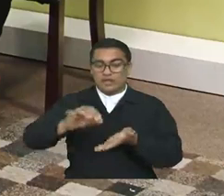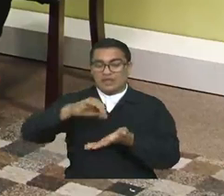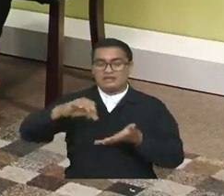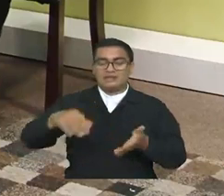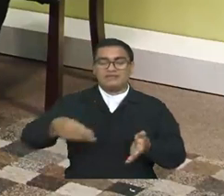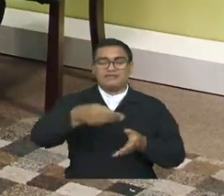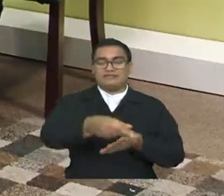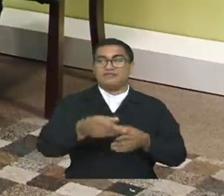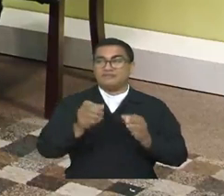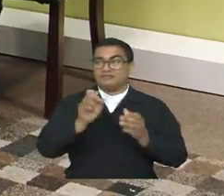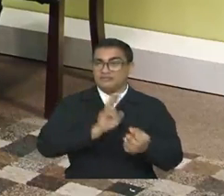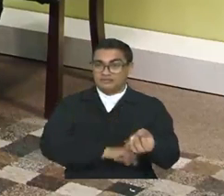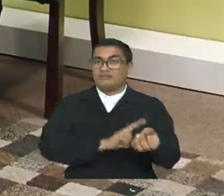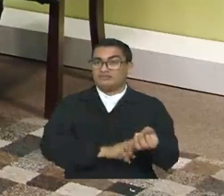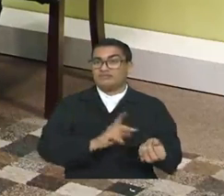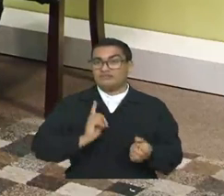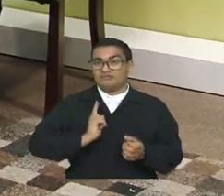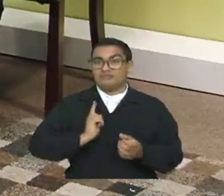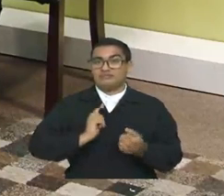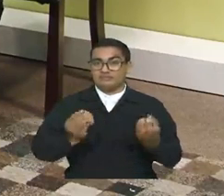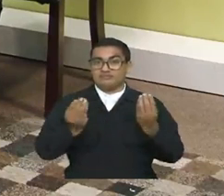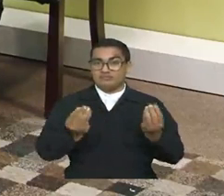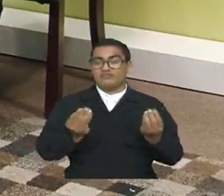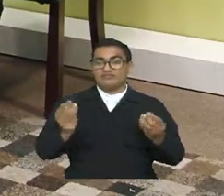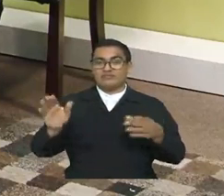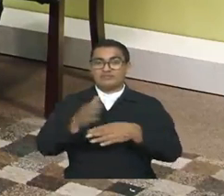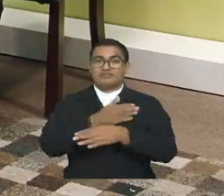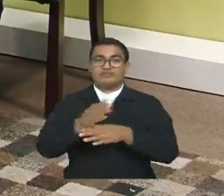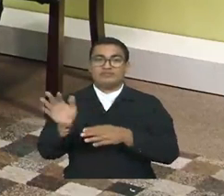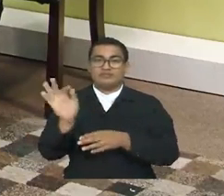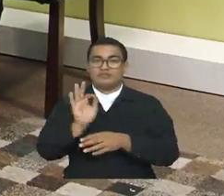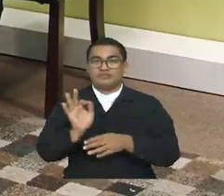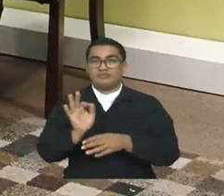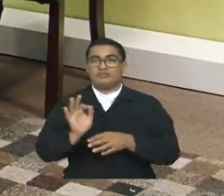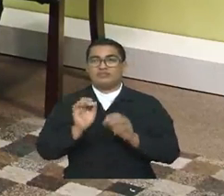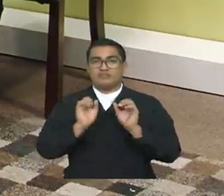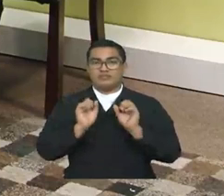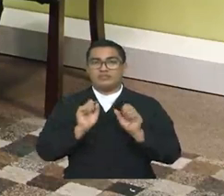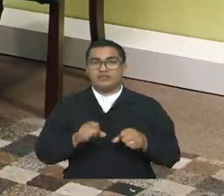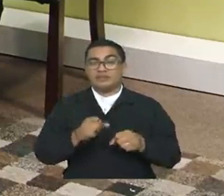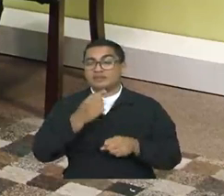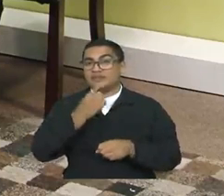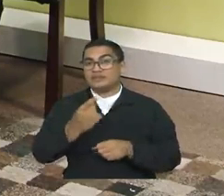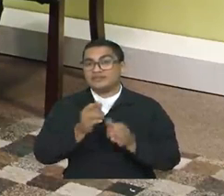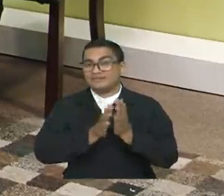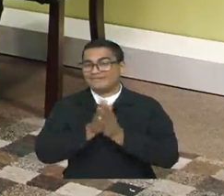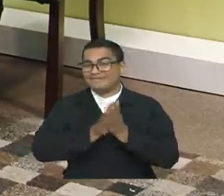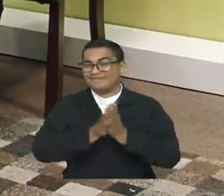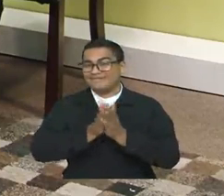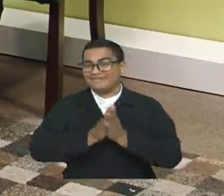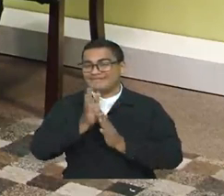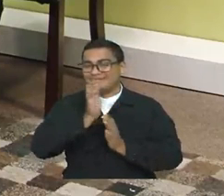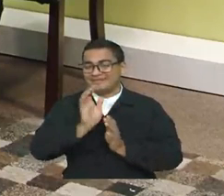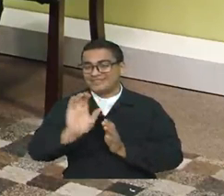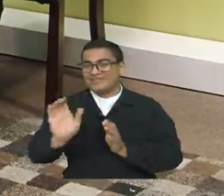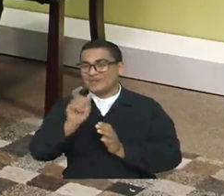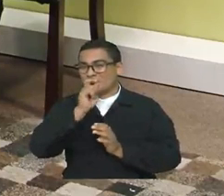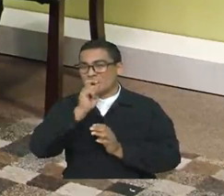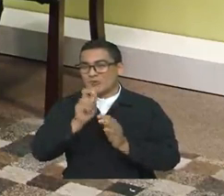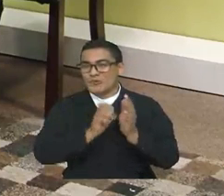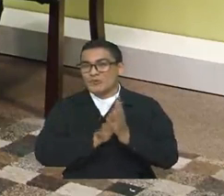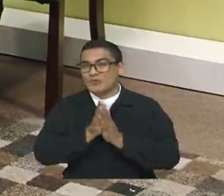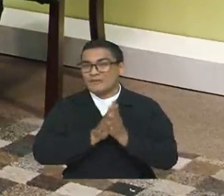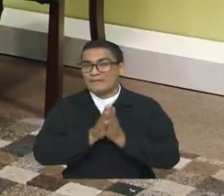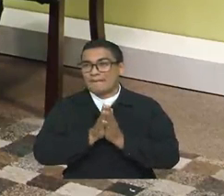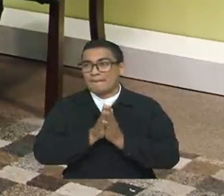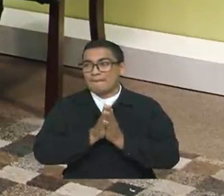realidad todavía tienen vitaminas. Hay muchas tortitas, formas de... Incluso le gustan bastante a los niños. A los niños les tortitas gusta. Tortitas de zanahoria. Están